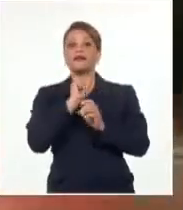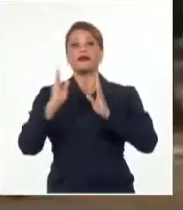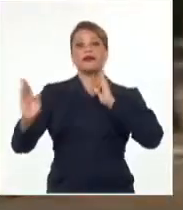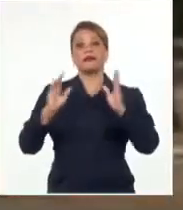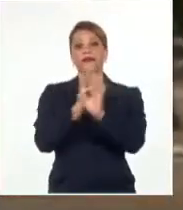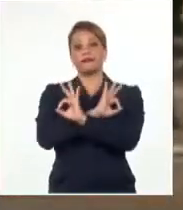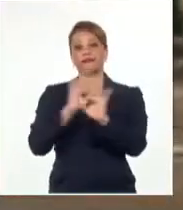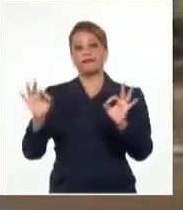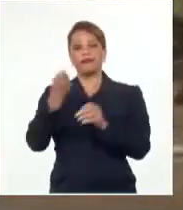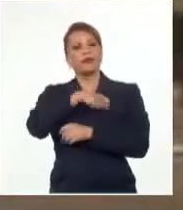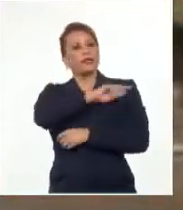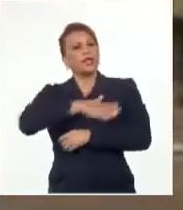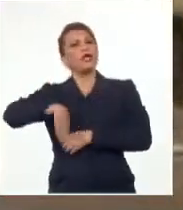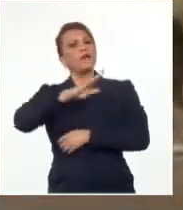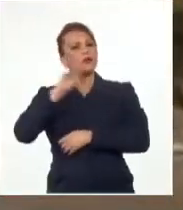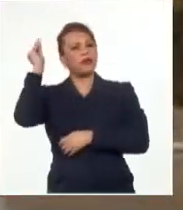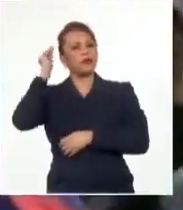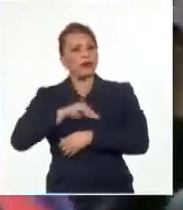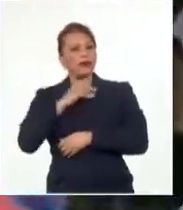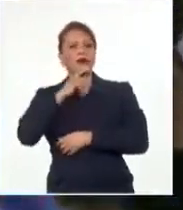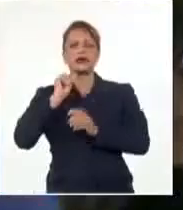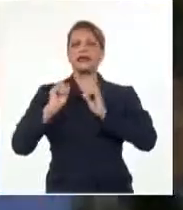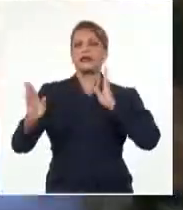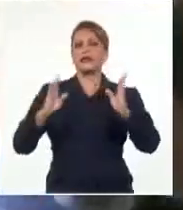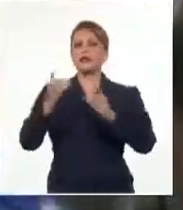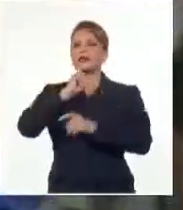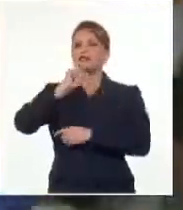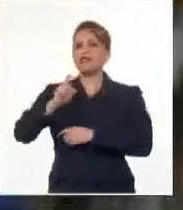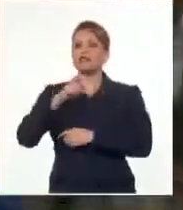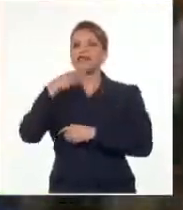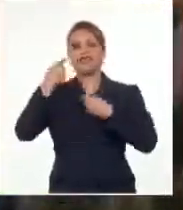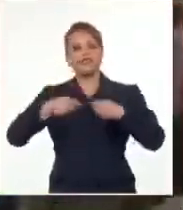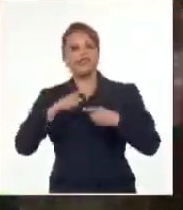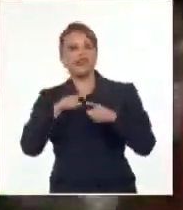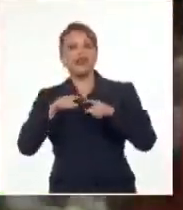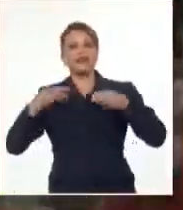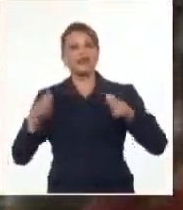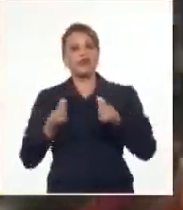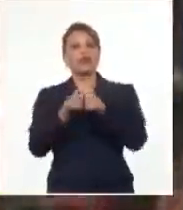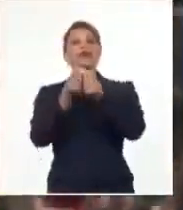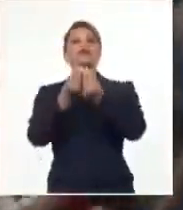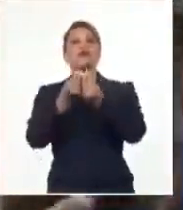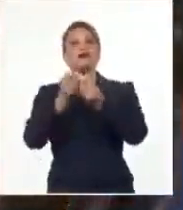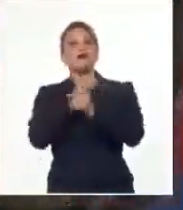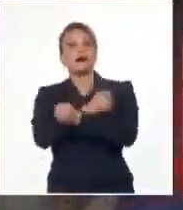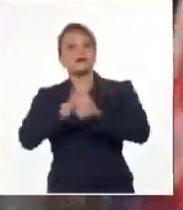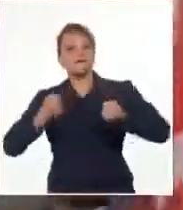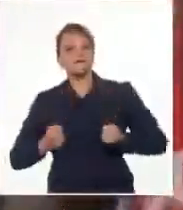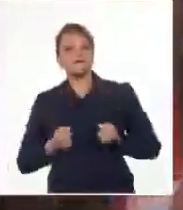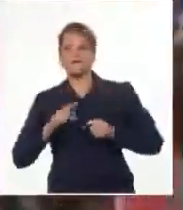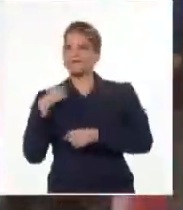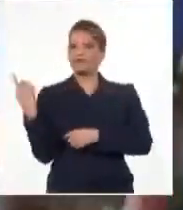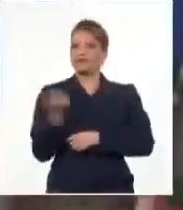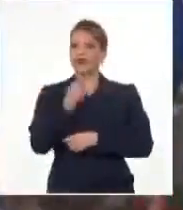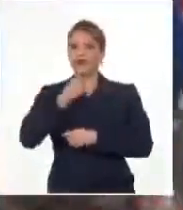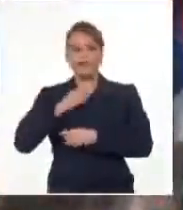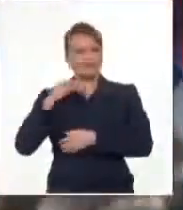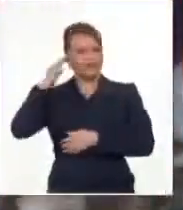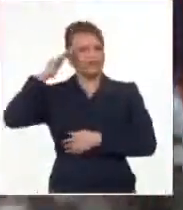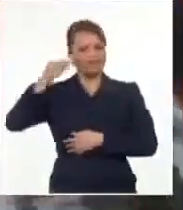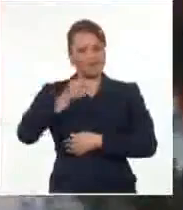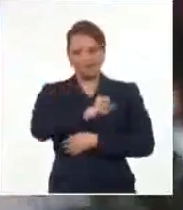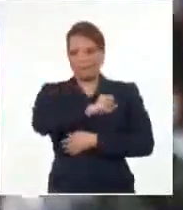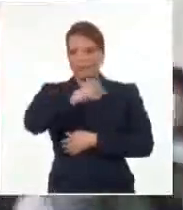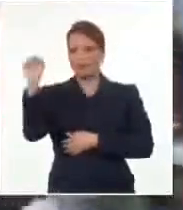El pueblo sabía que en tiempos difíciles había que mantenerse unidos para resistir, sobreponerse y